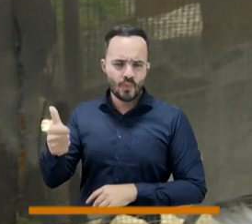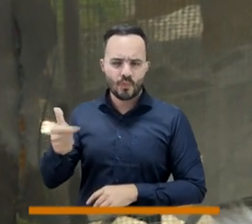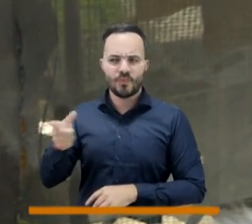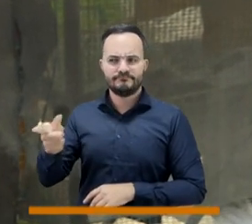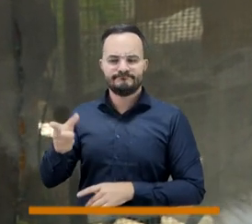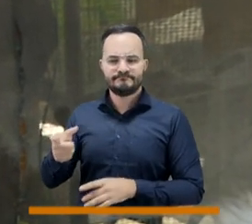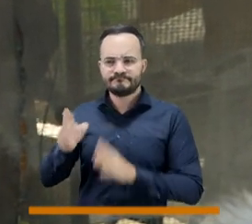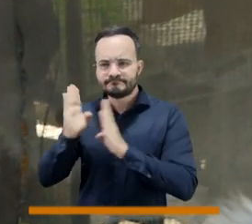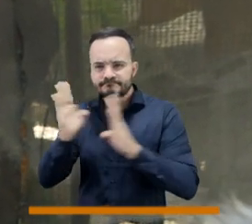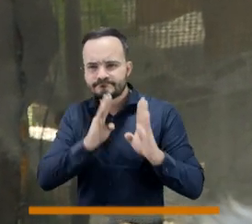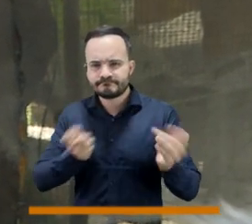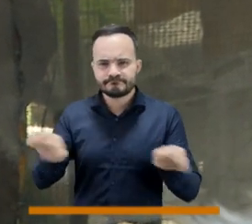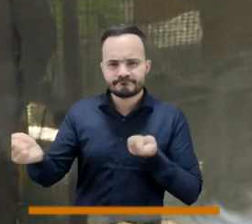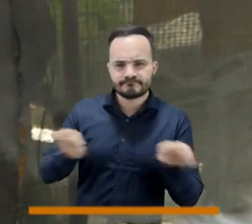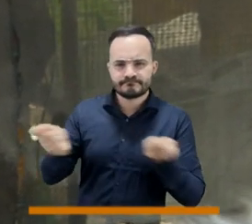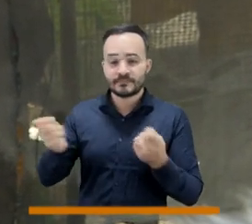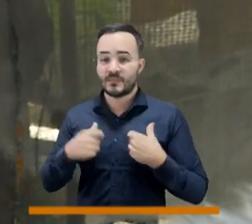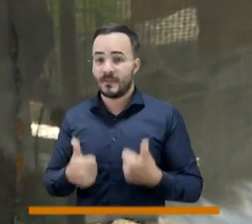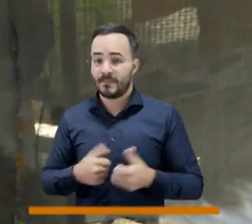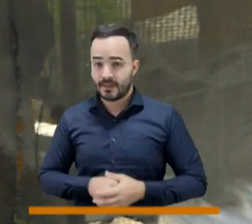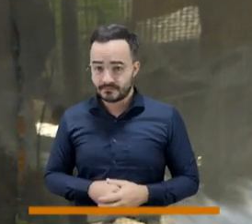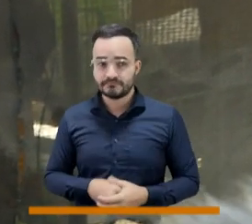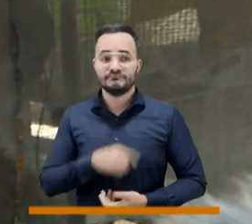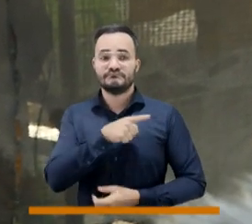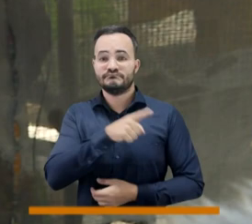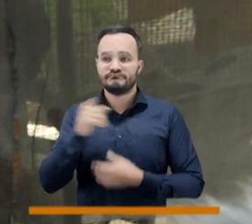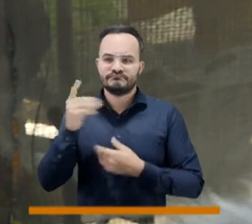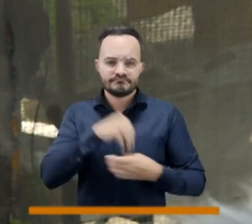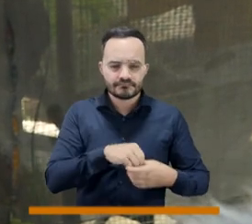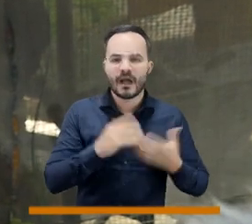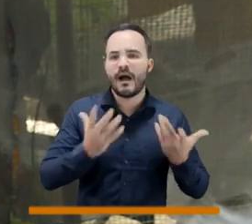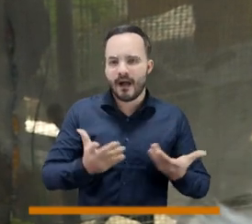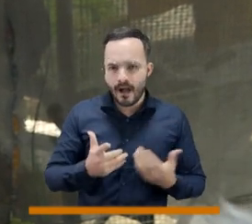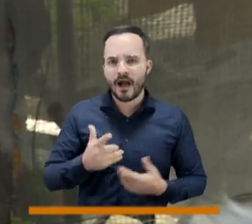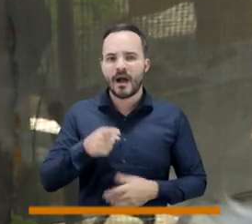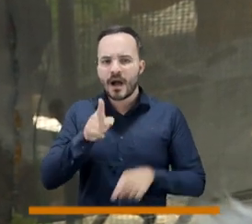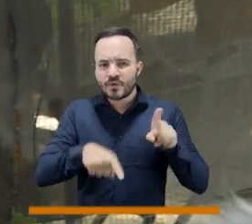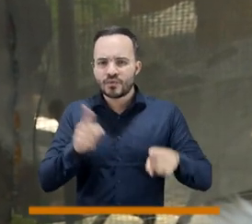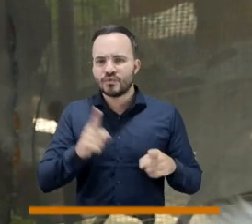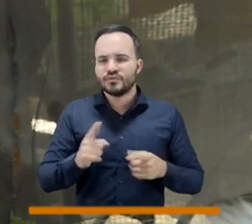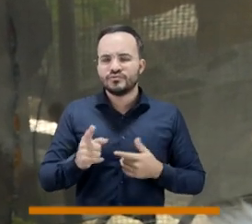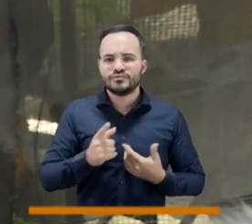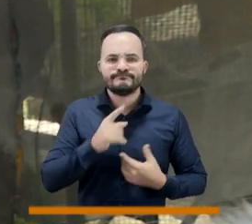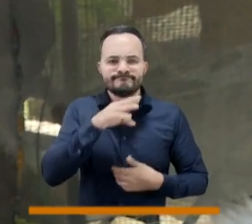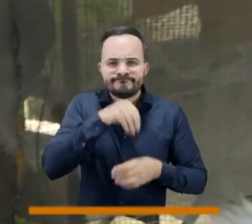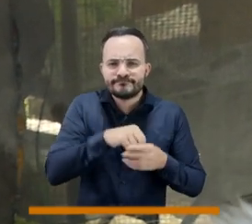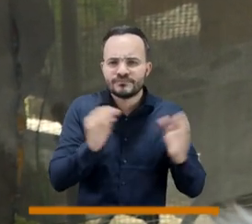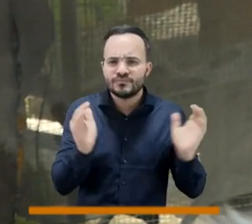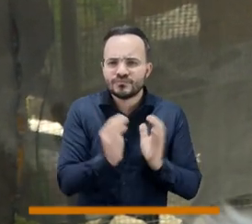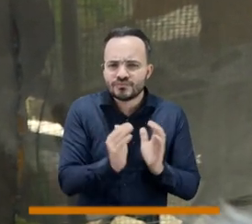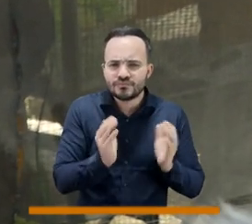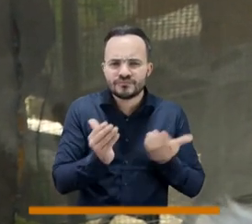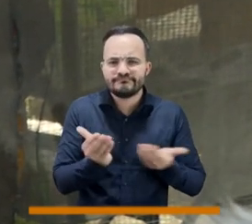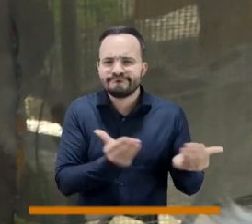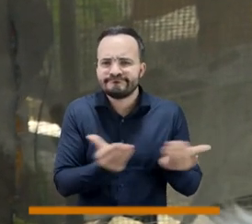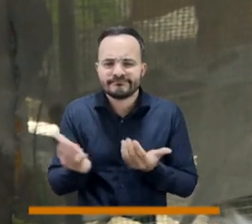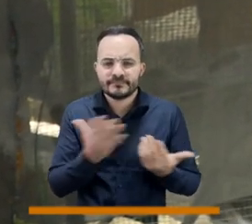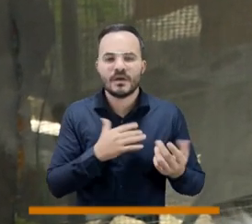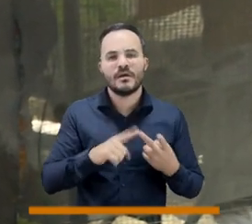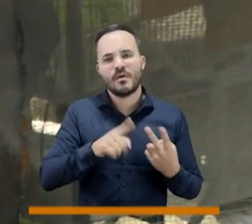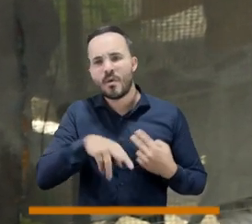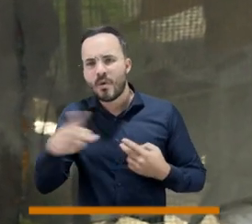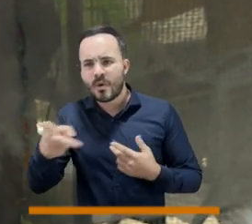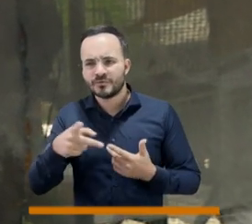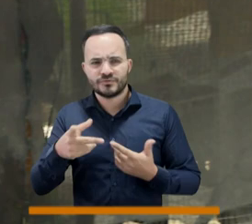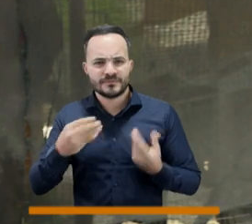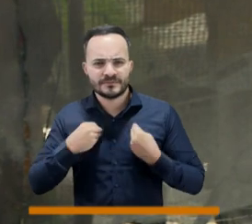desarrollando, porque pudimos ver el buen trato que le dan, cómo tiene una sala de neonatos, cómo tiene una sala para atender primeros auxilios de toda